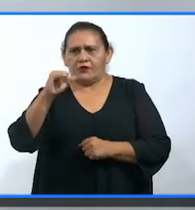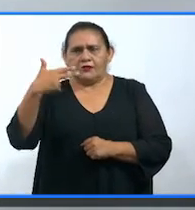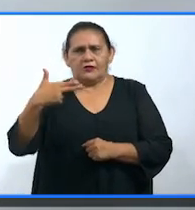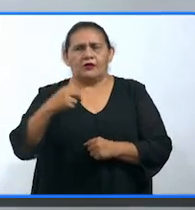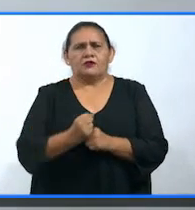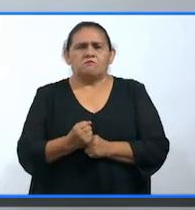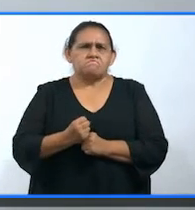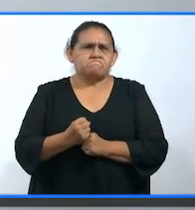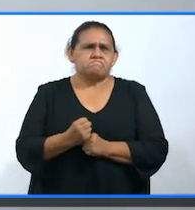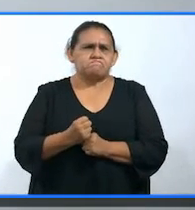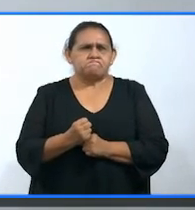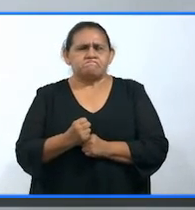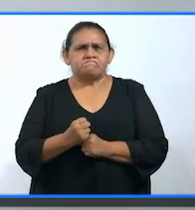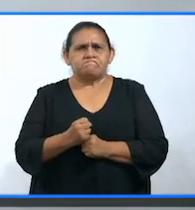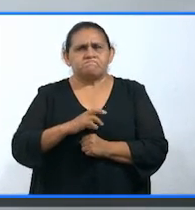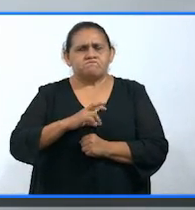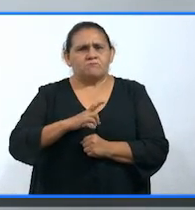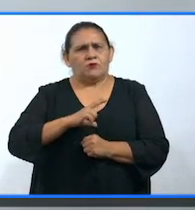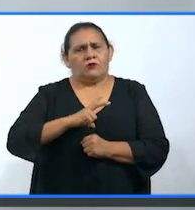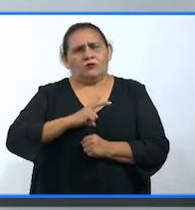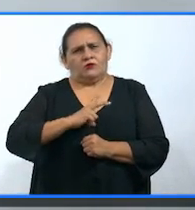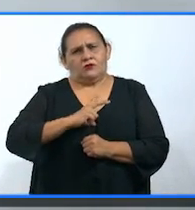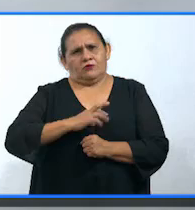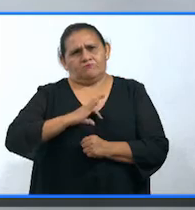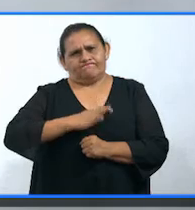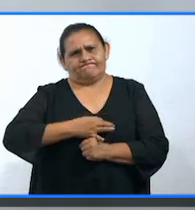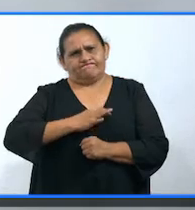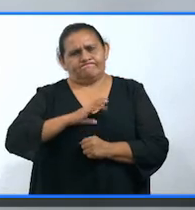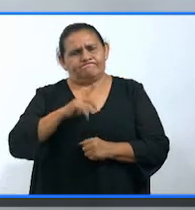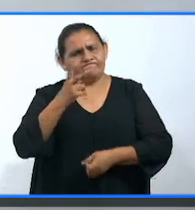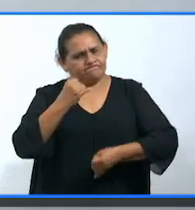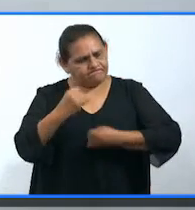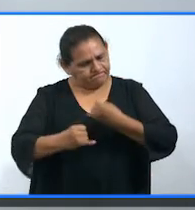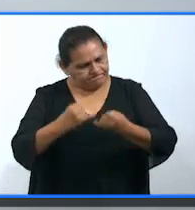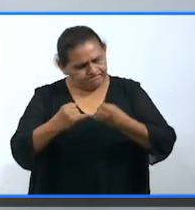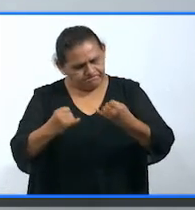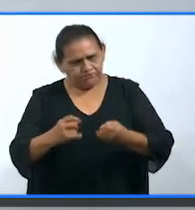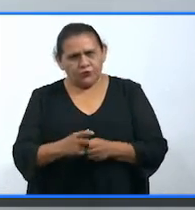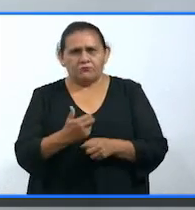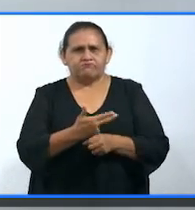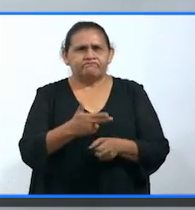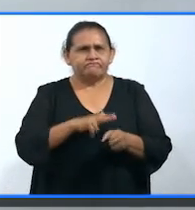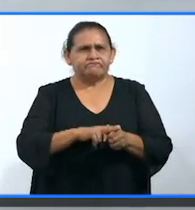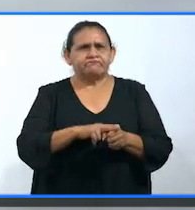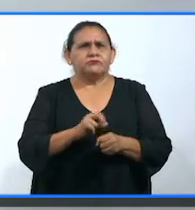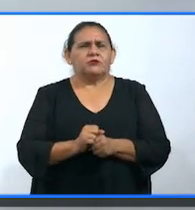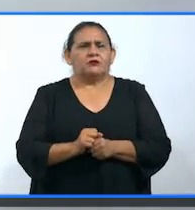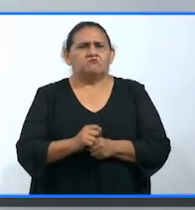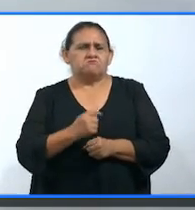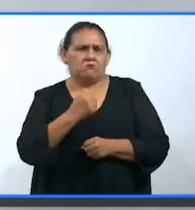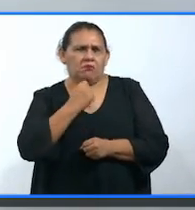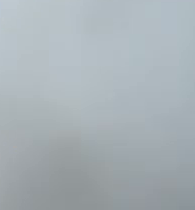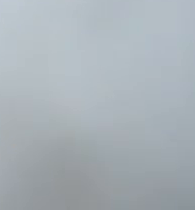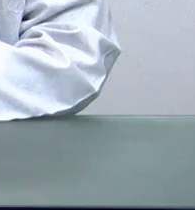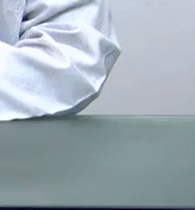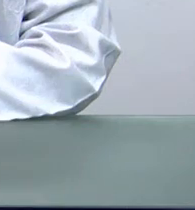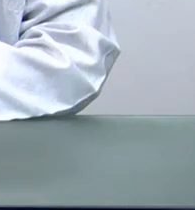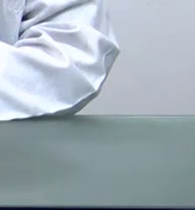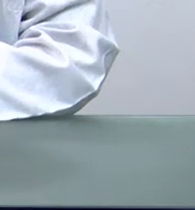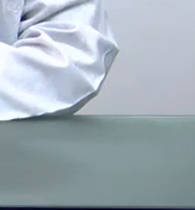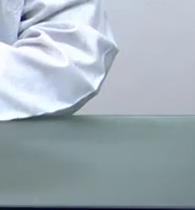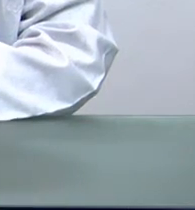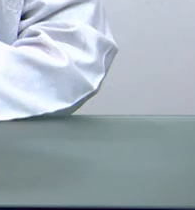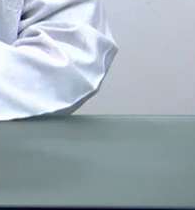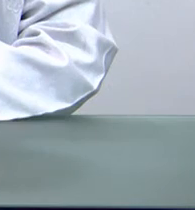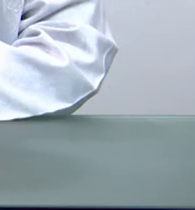tabaquismo, si presentan fiebre, cansancio o tos seca, acudir de inmediato al centro de salud más cercano. Ese es el reporte del día de hoy,